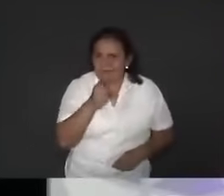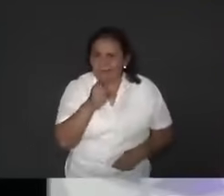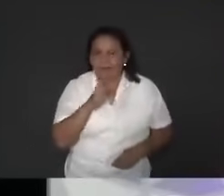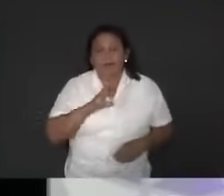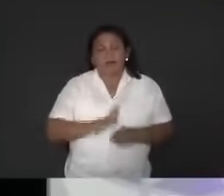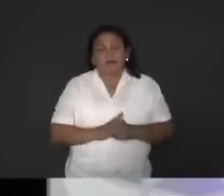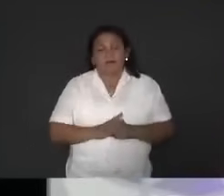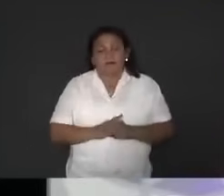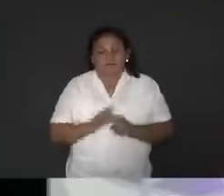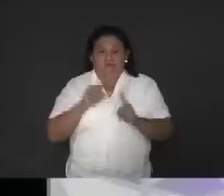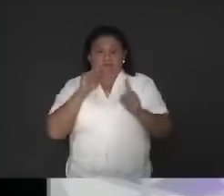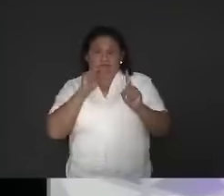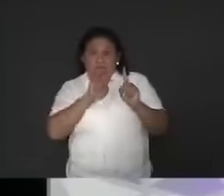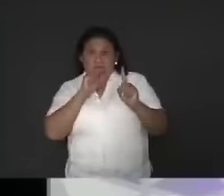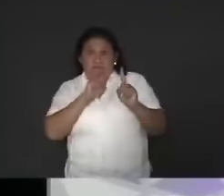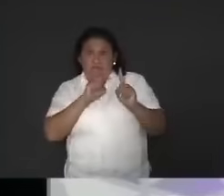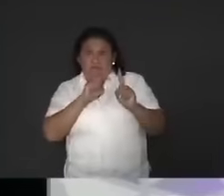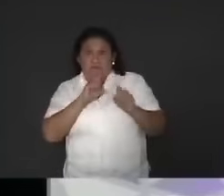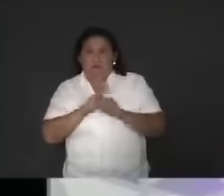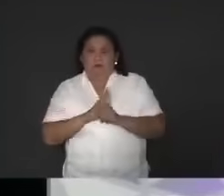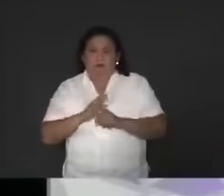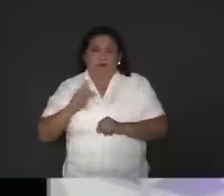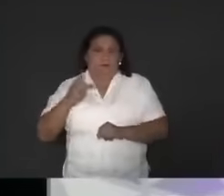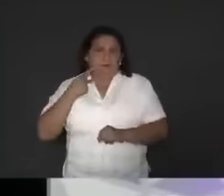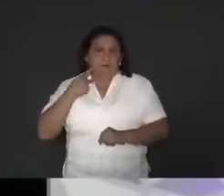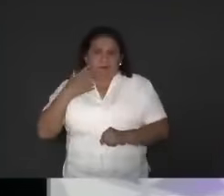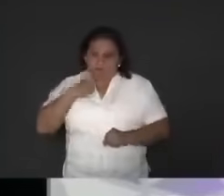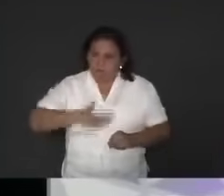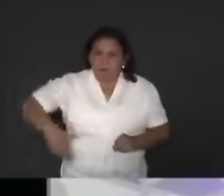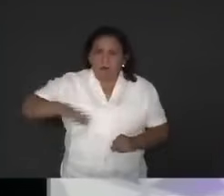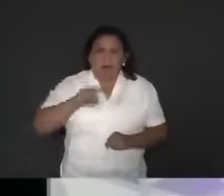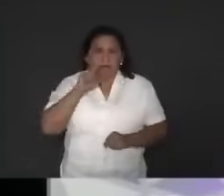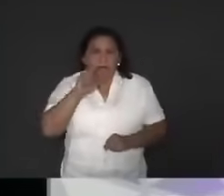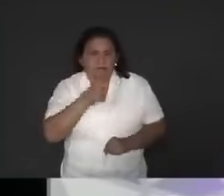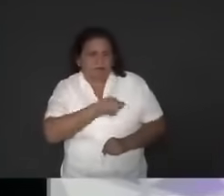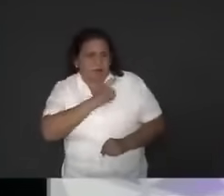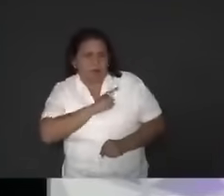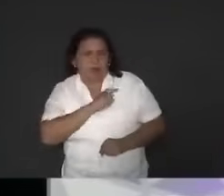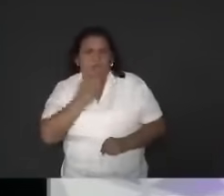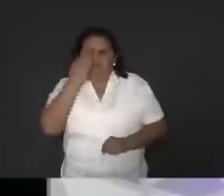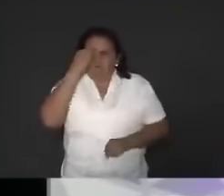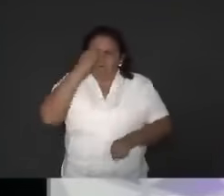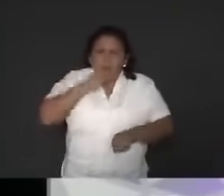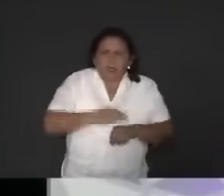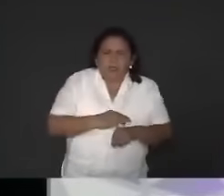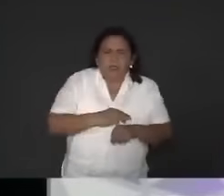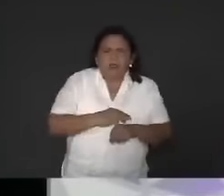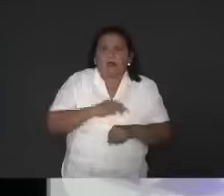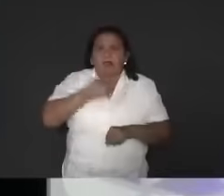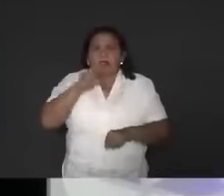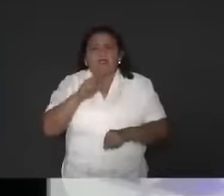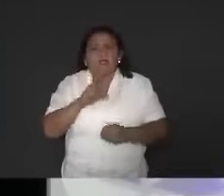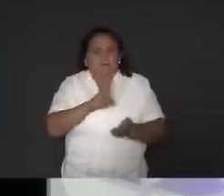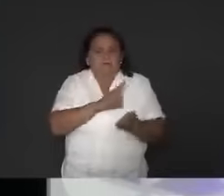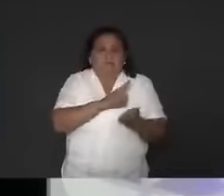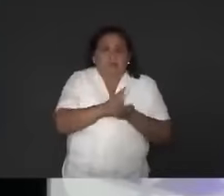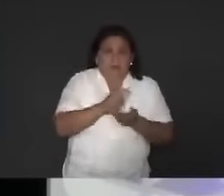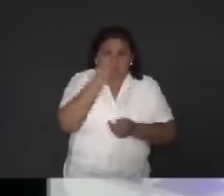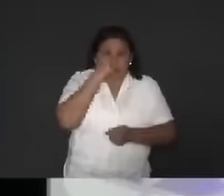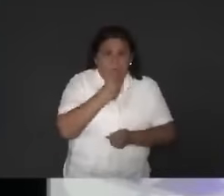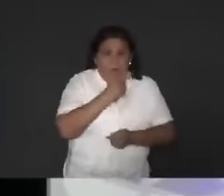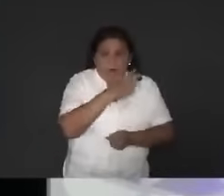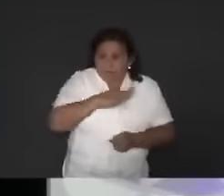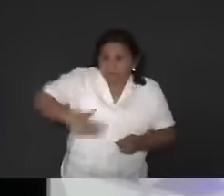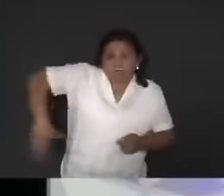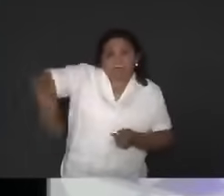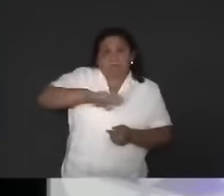eje central de la política pública va a ser tu salud mental, que deje de ser un privilegio y se vuelva un derecho para todas y